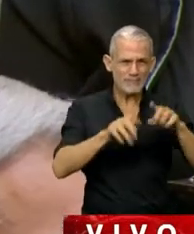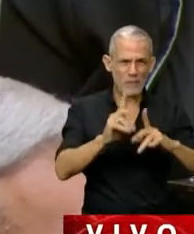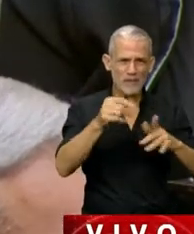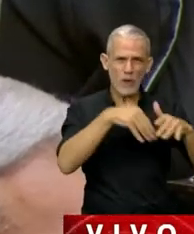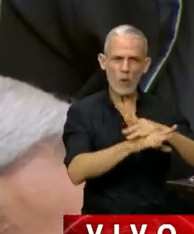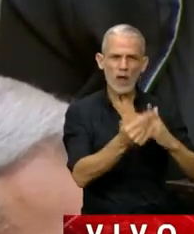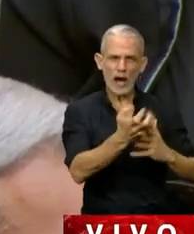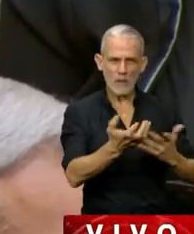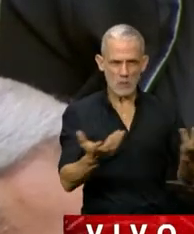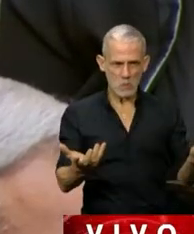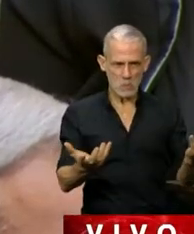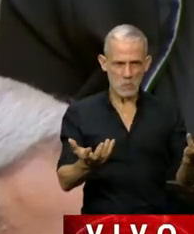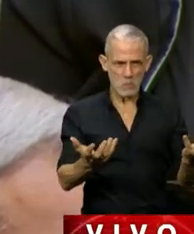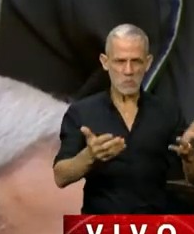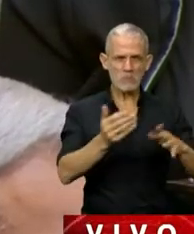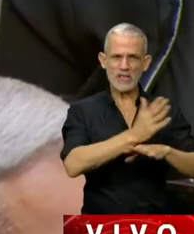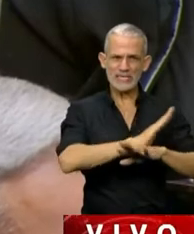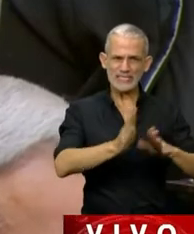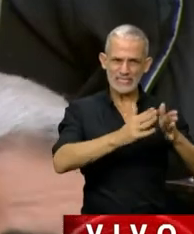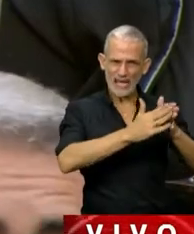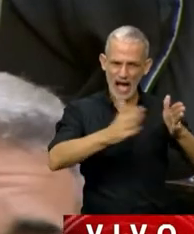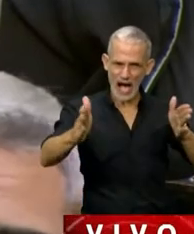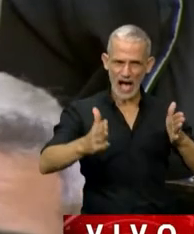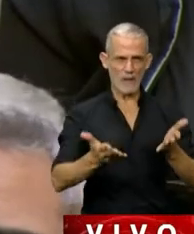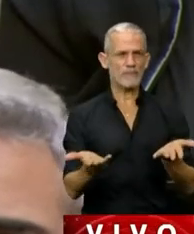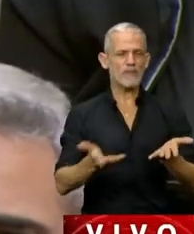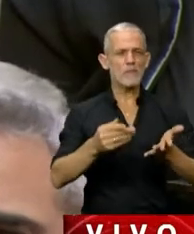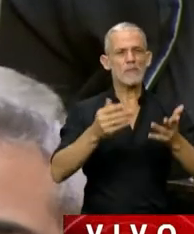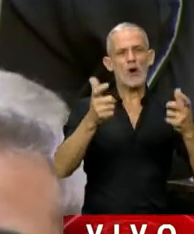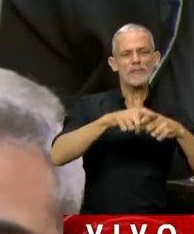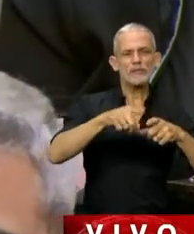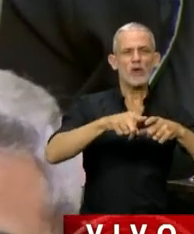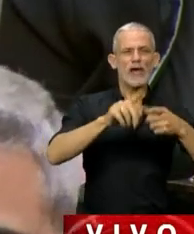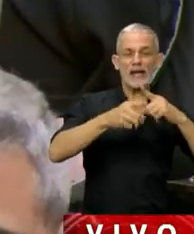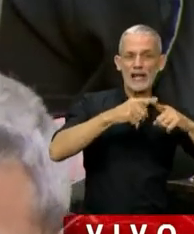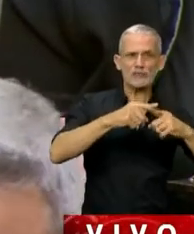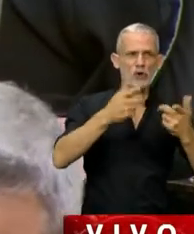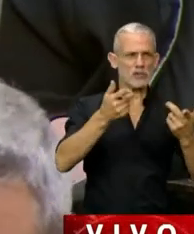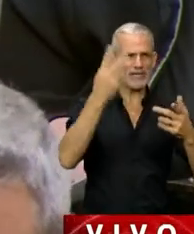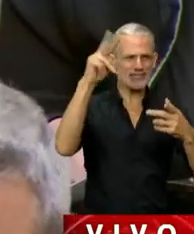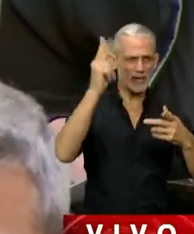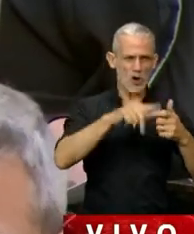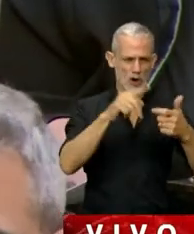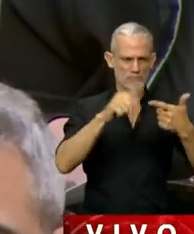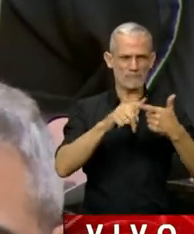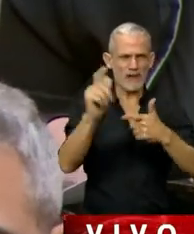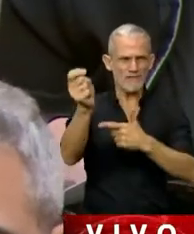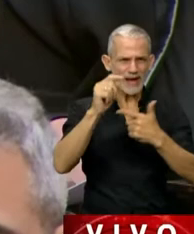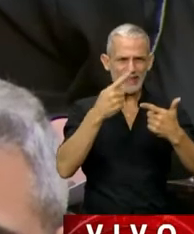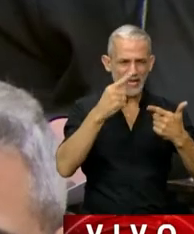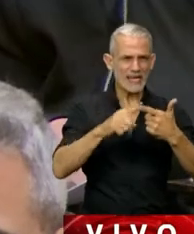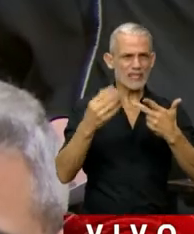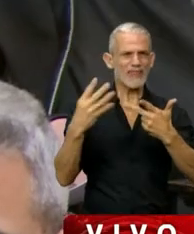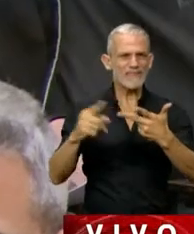advertir que las comisiones de Relaciones Exteriores y Culto, de Intereses Marítimos, Fluviales y Pesqueros, de